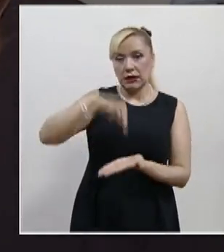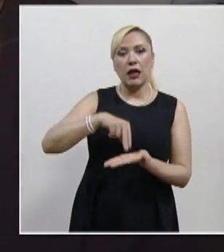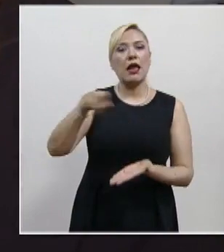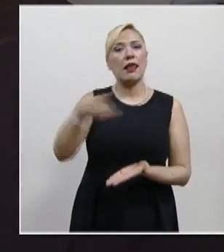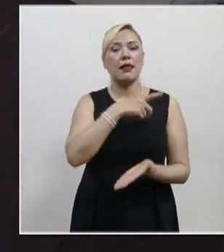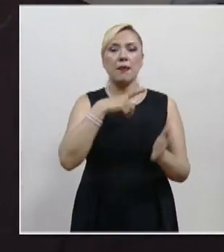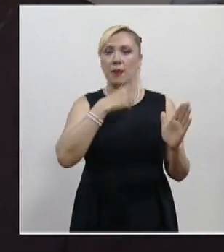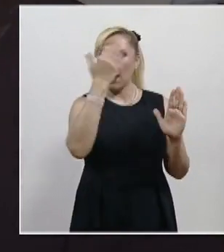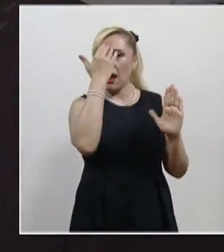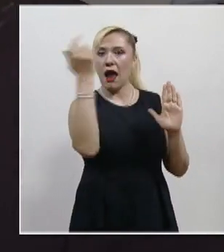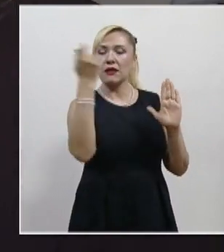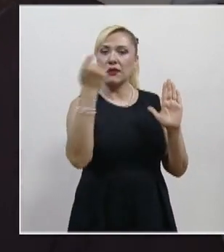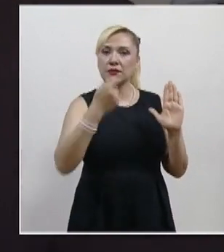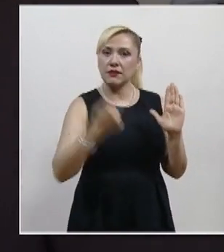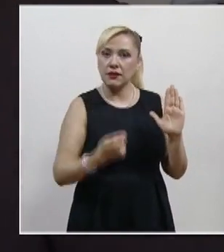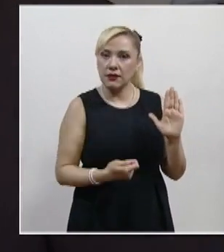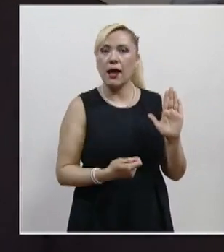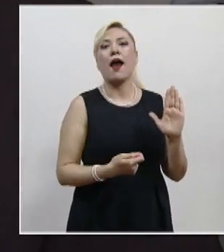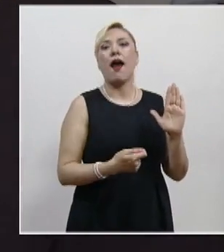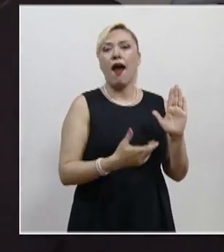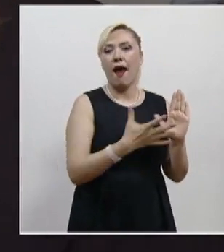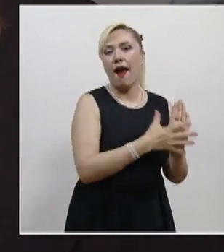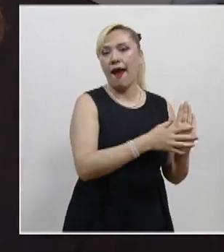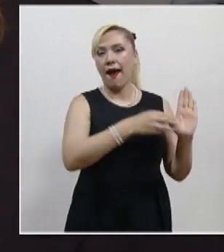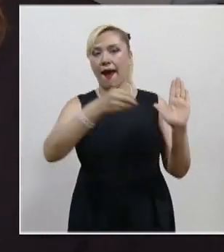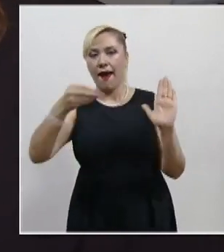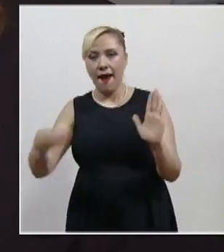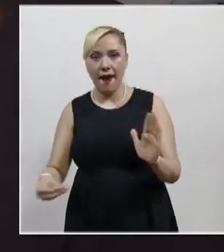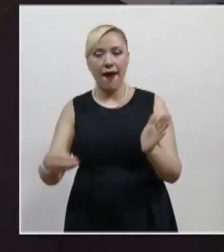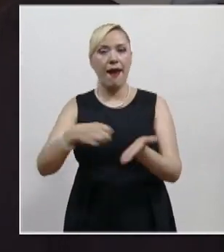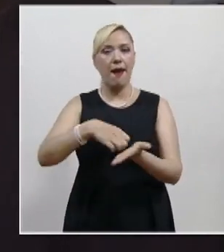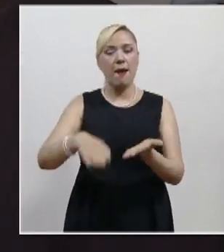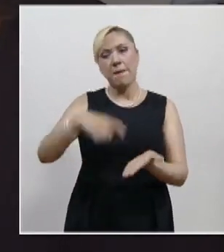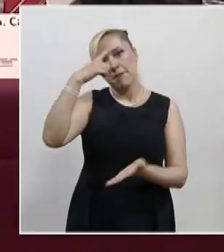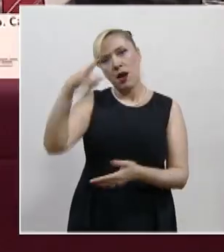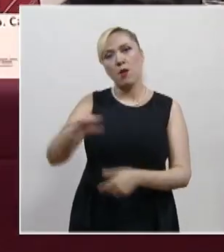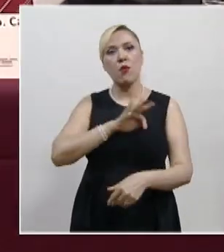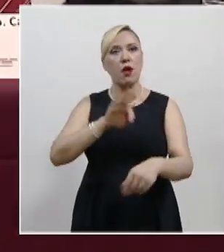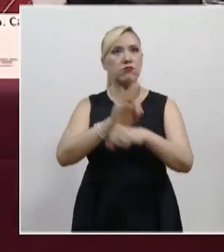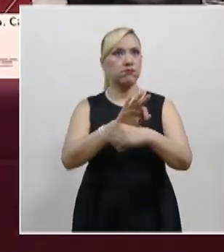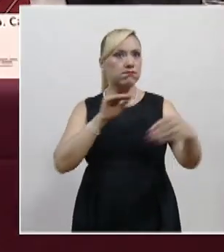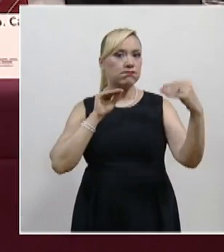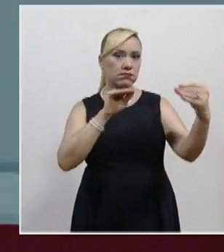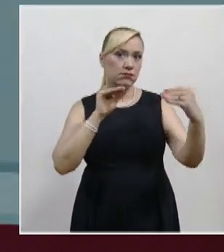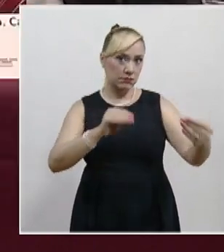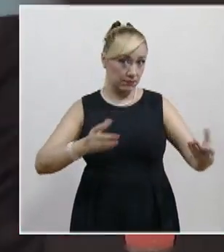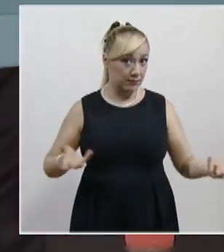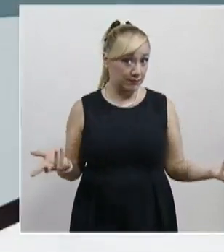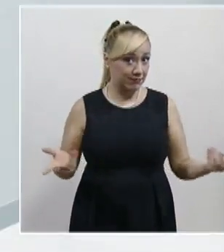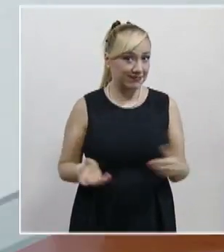conozcan estos criterios y se agarren de ellos para poder pues poner sus defensas.